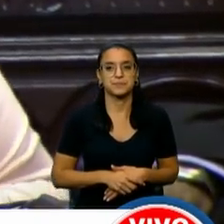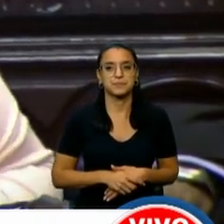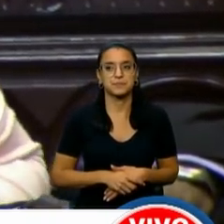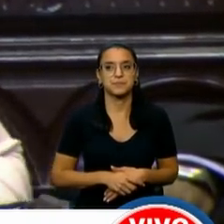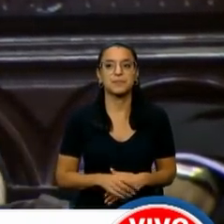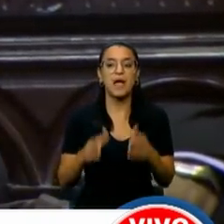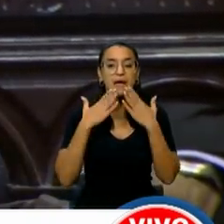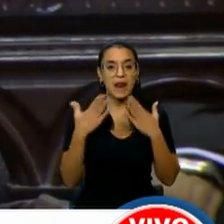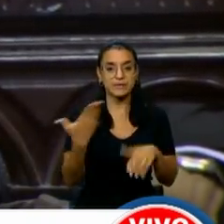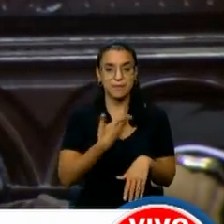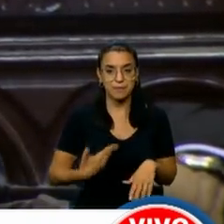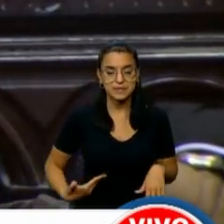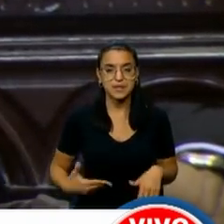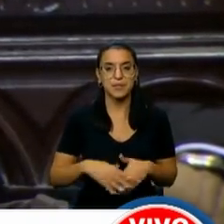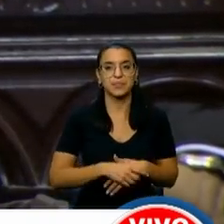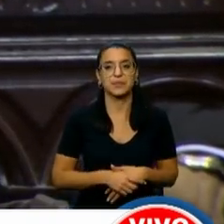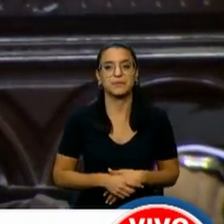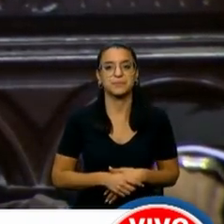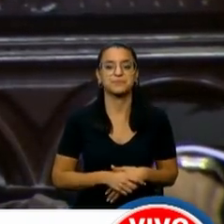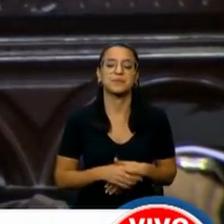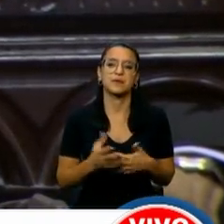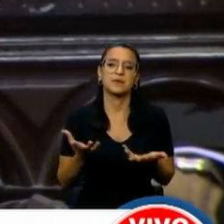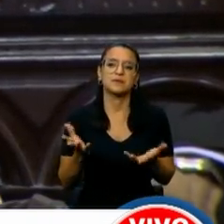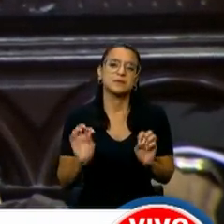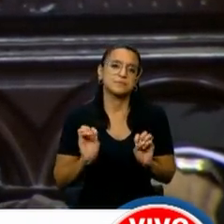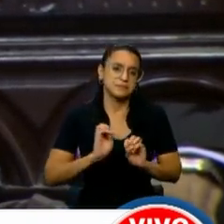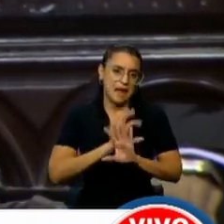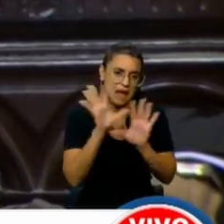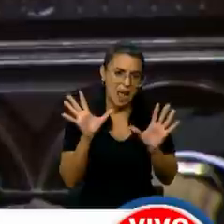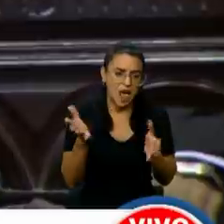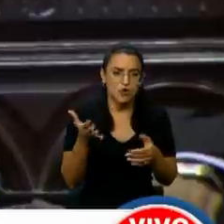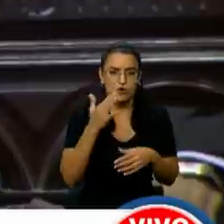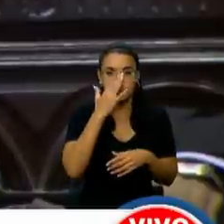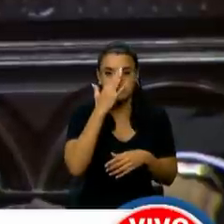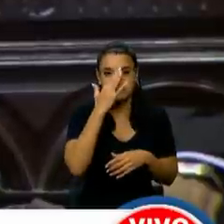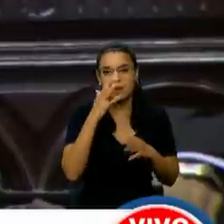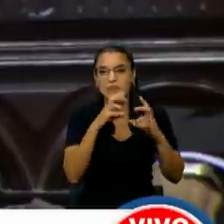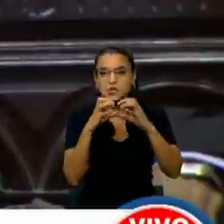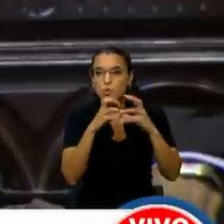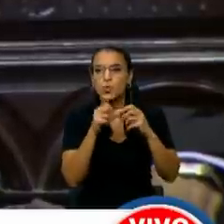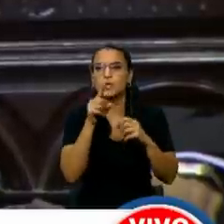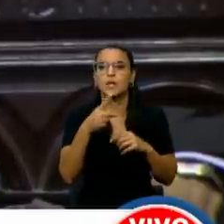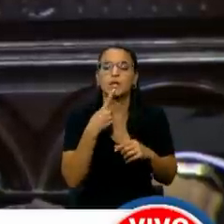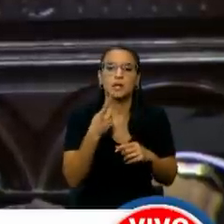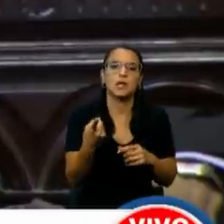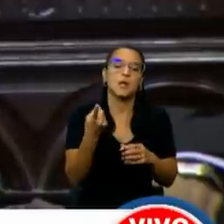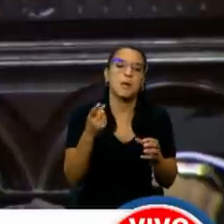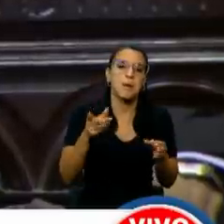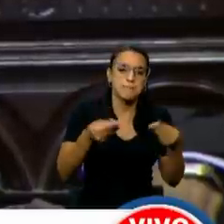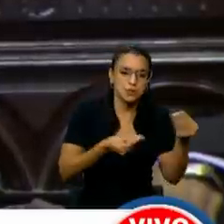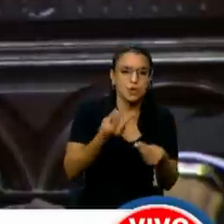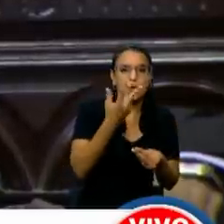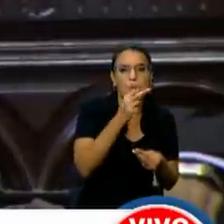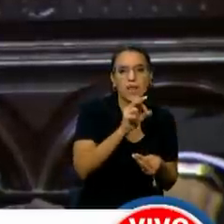gracias al señor presidente claramente discutir este presupuesto 2022